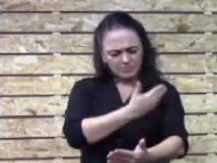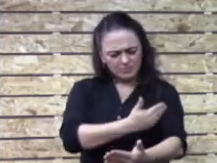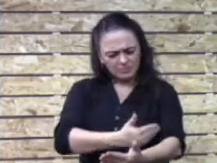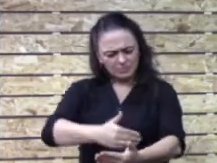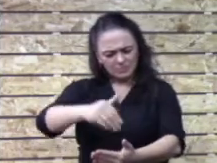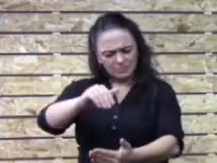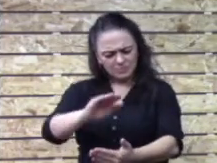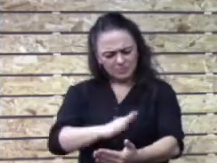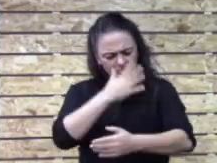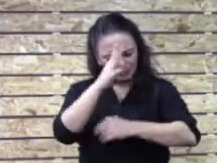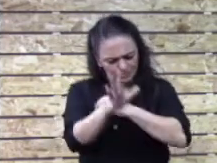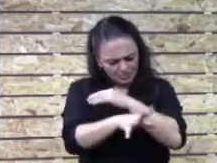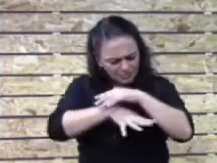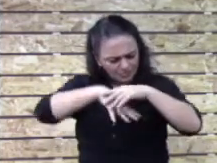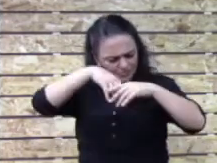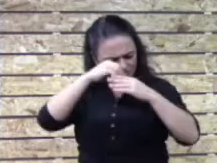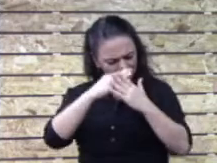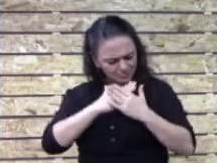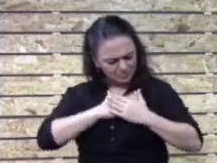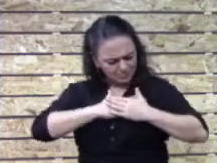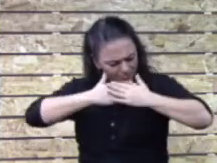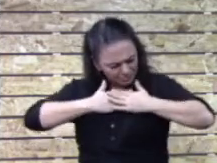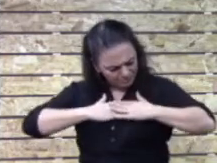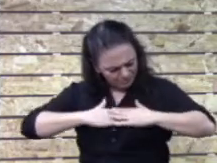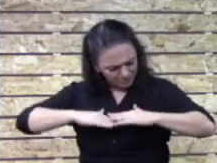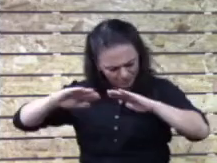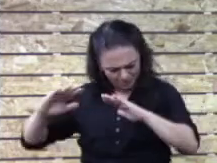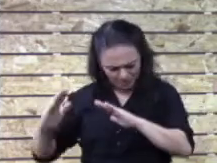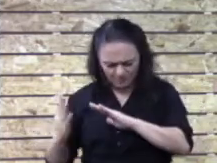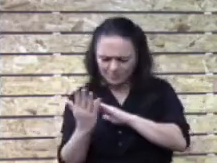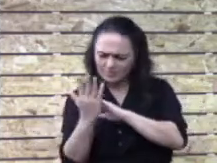alma, mi ser